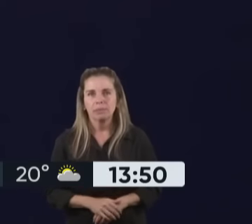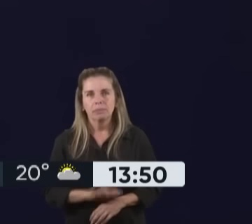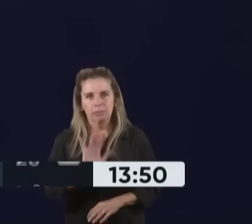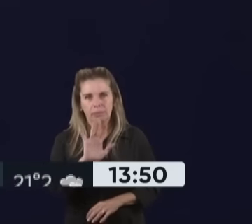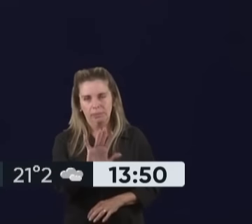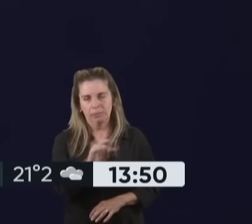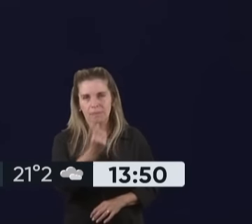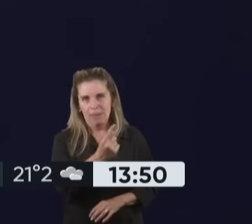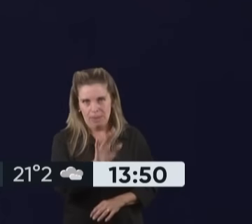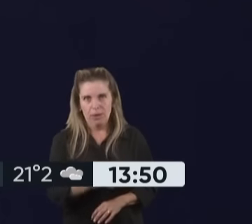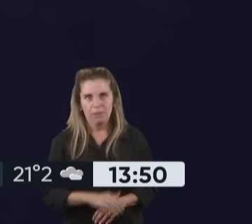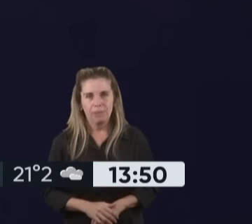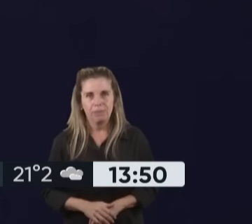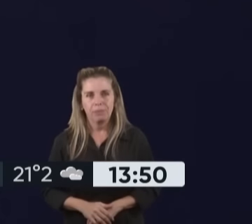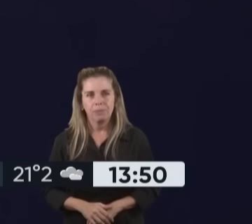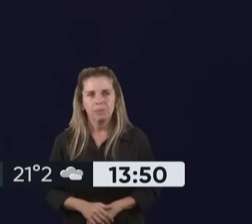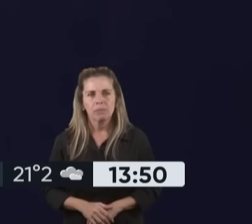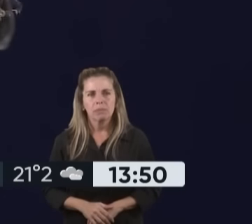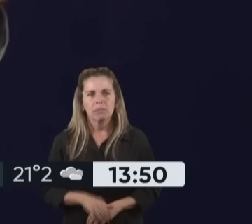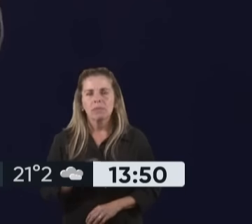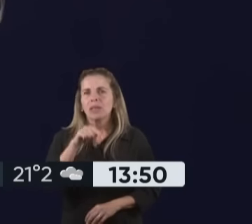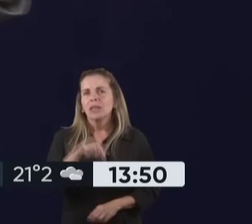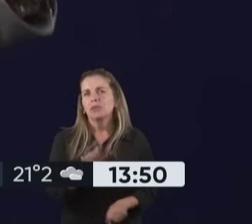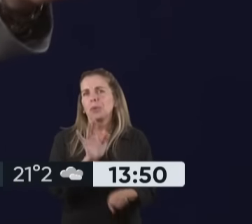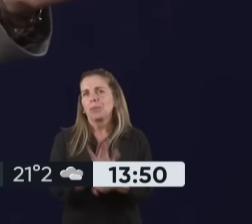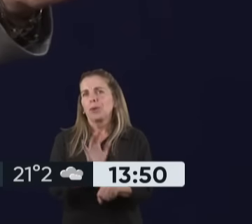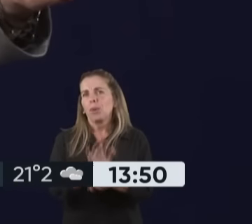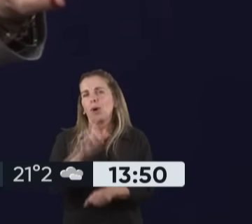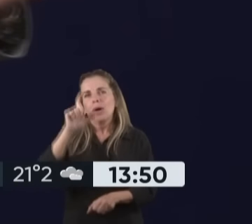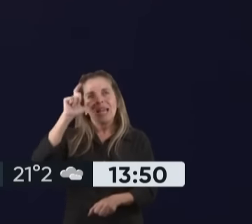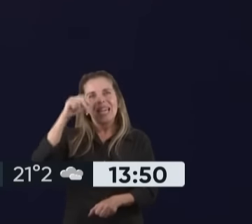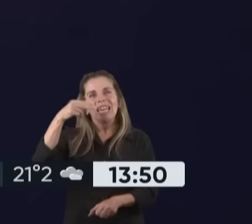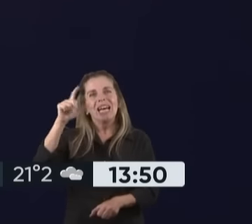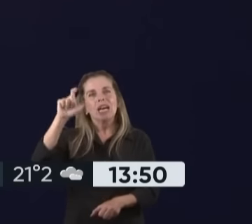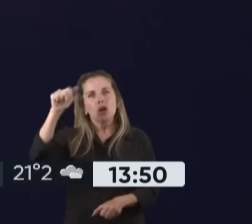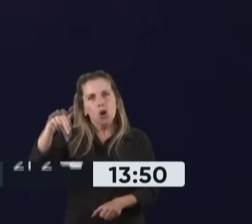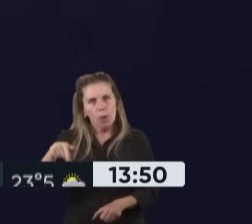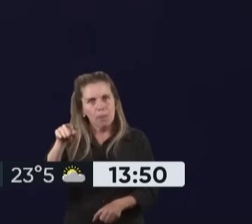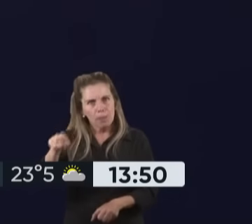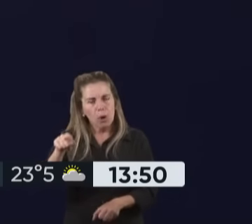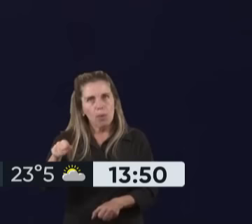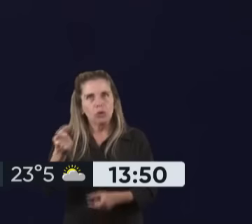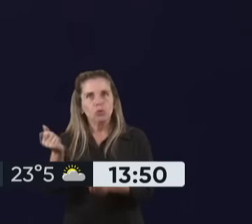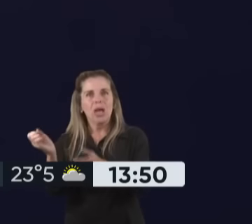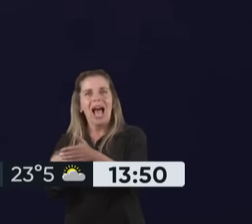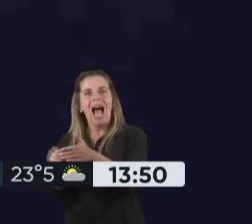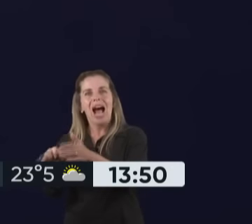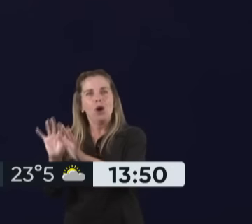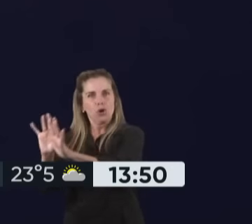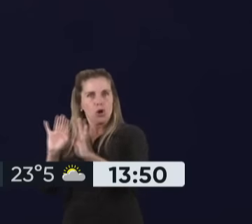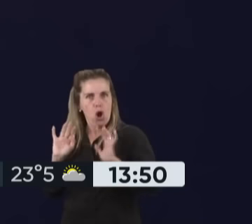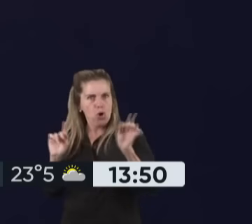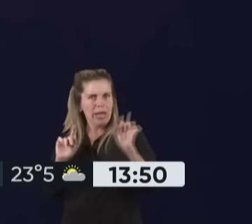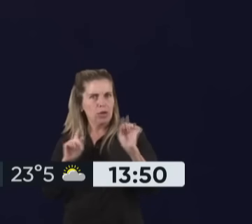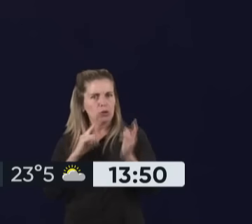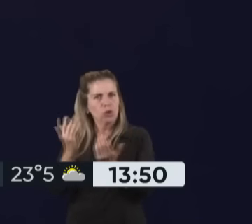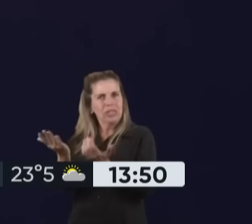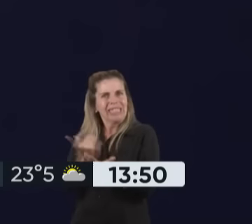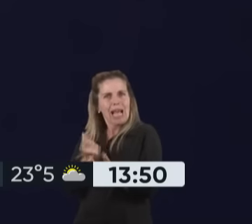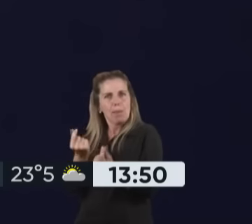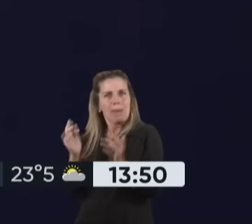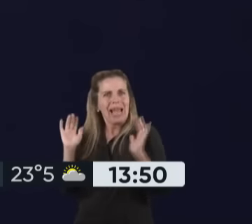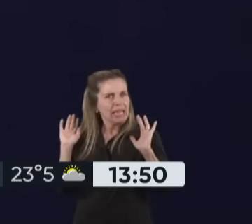lugar, esto es un ahorro que hace el ENACOM, con lo cual no es que estemos sacando dinero